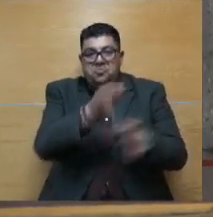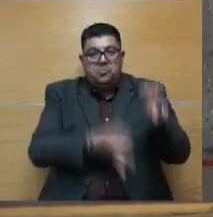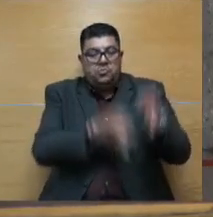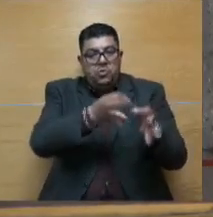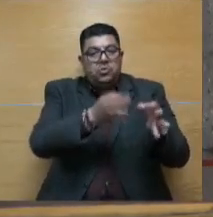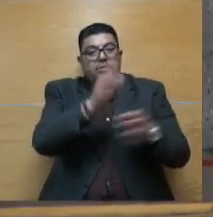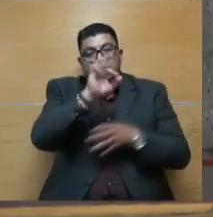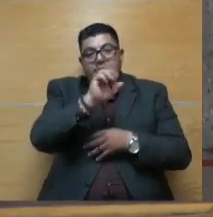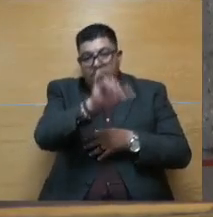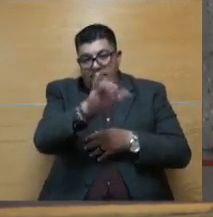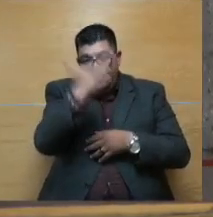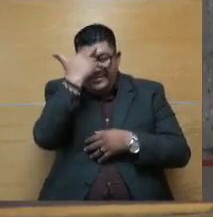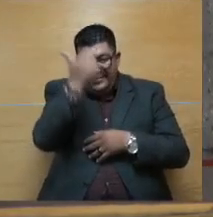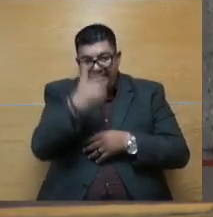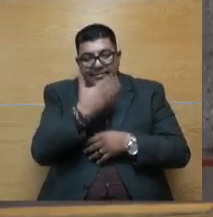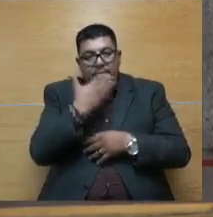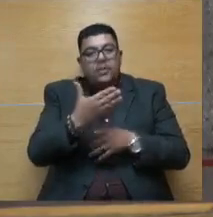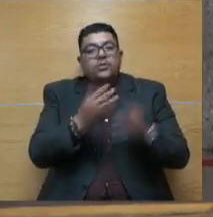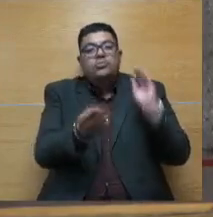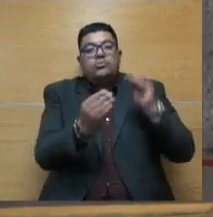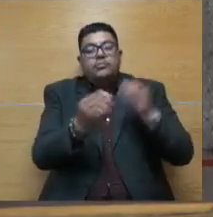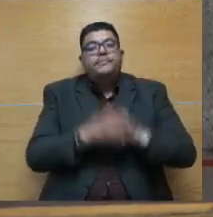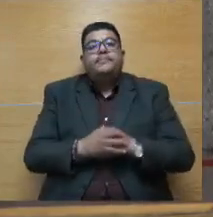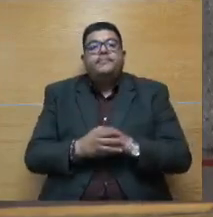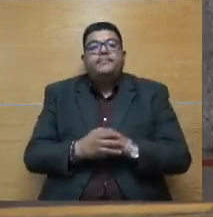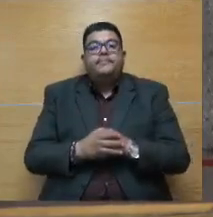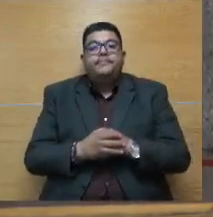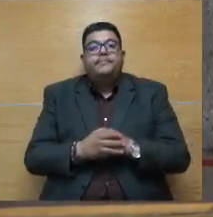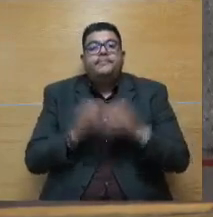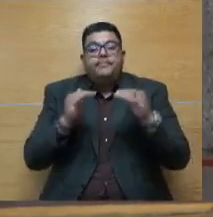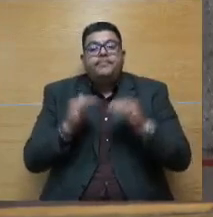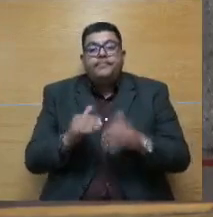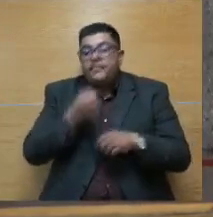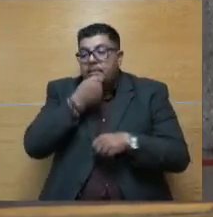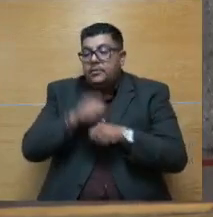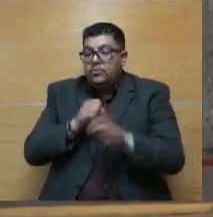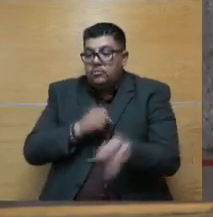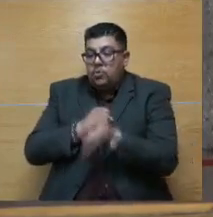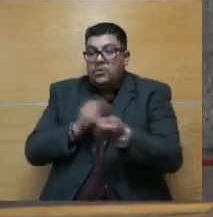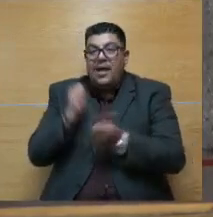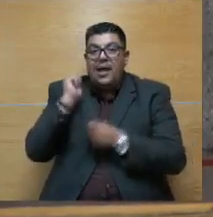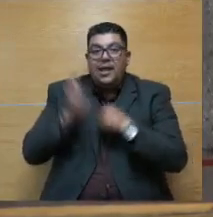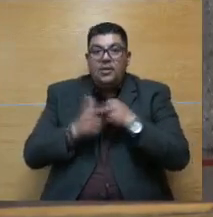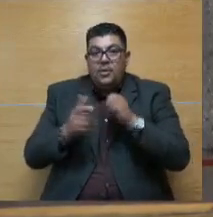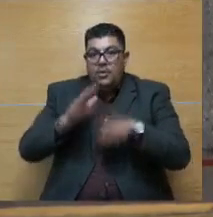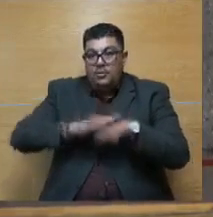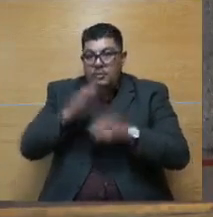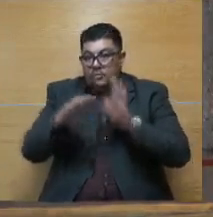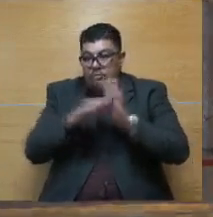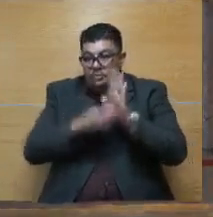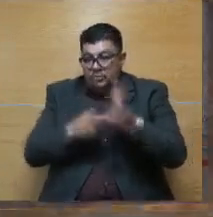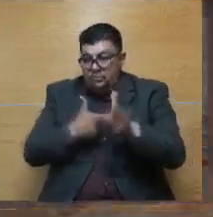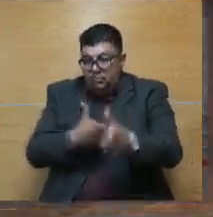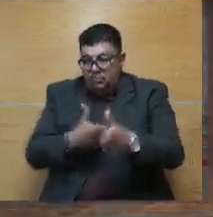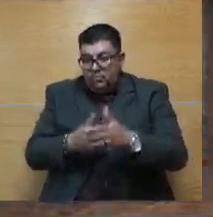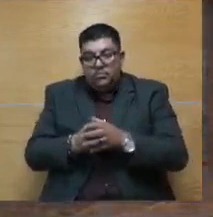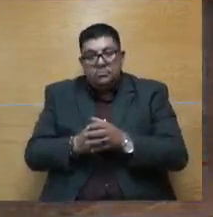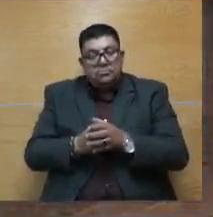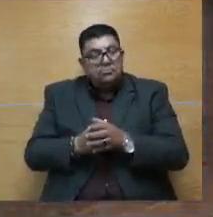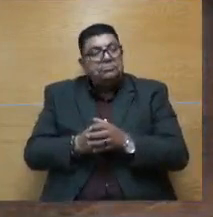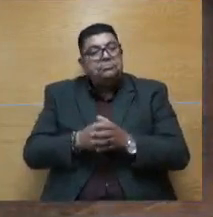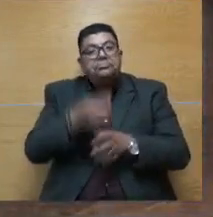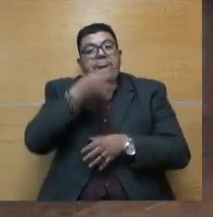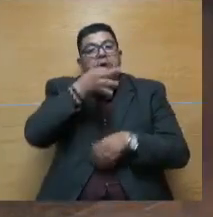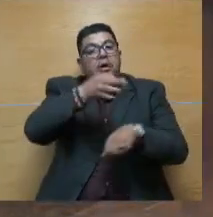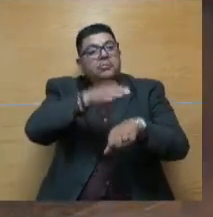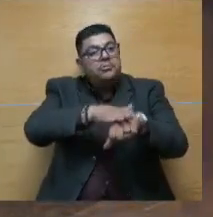ciudadanía 93 de este año en lo que fue materia de controversia secretaria Existirá algún asunto pendiente para resolver magistrado presidente informo